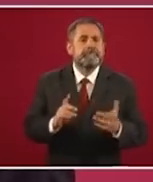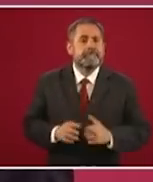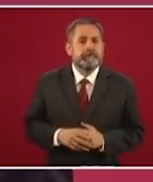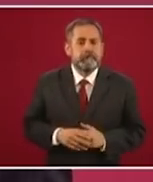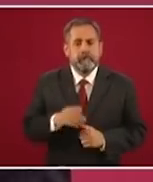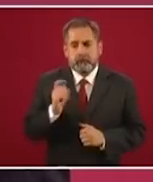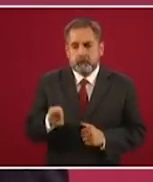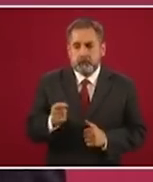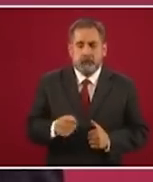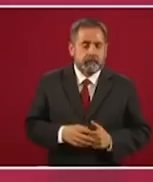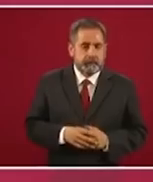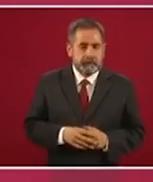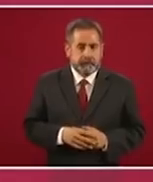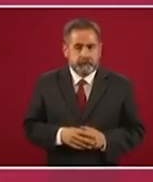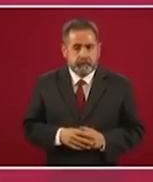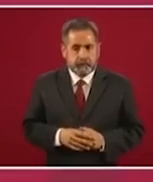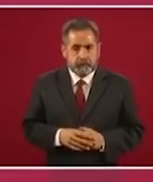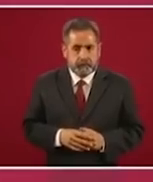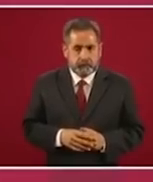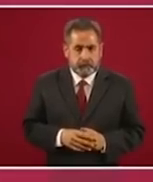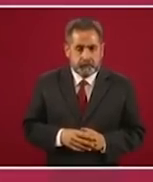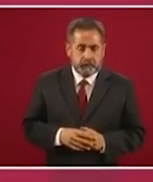de que